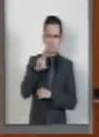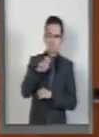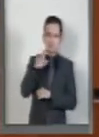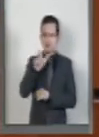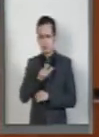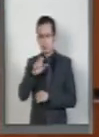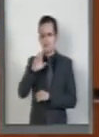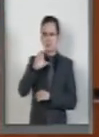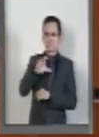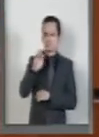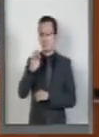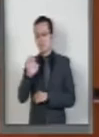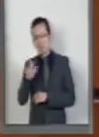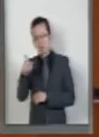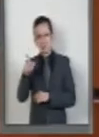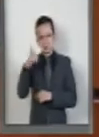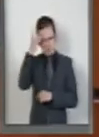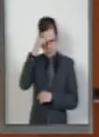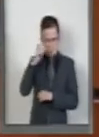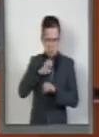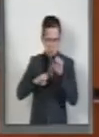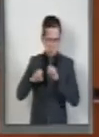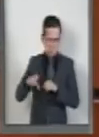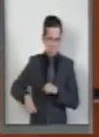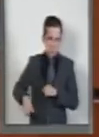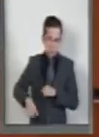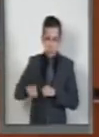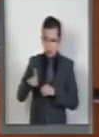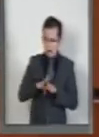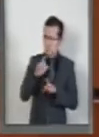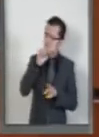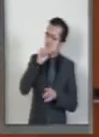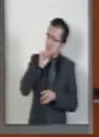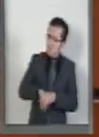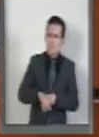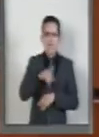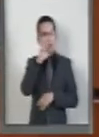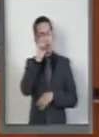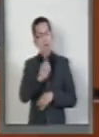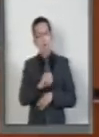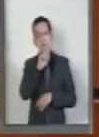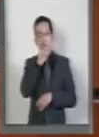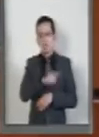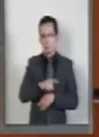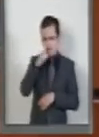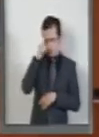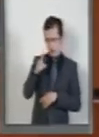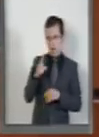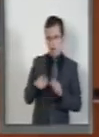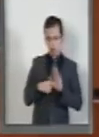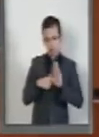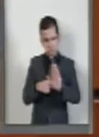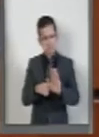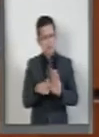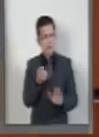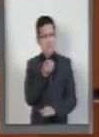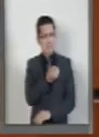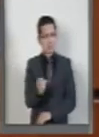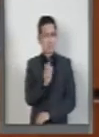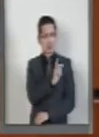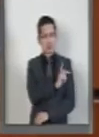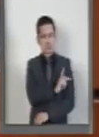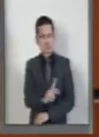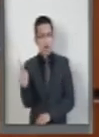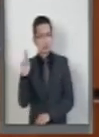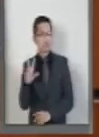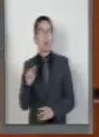o porque la publicación de las declaraciones fuera obligatoria y no quedara sujeta a la voluntad del